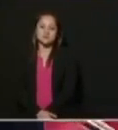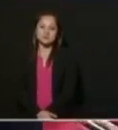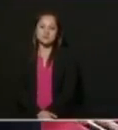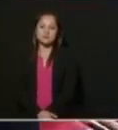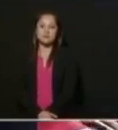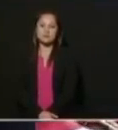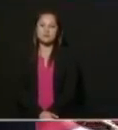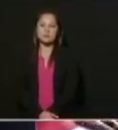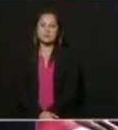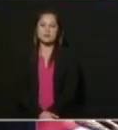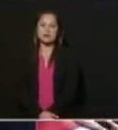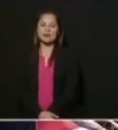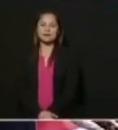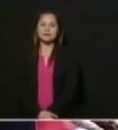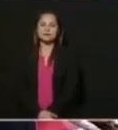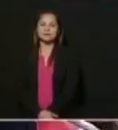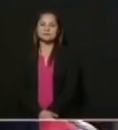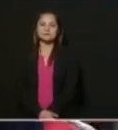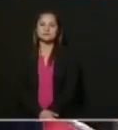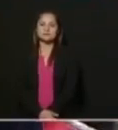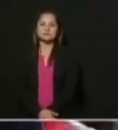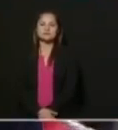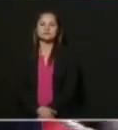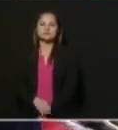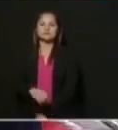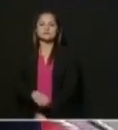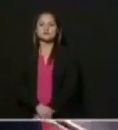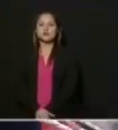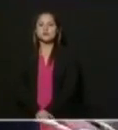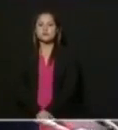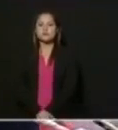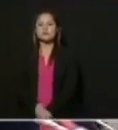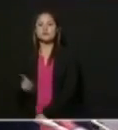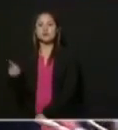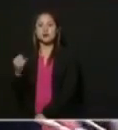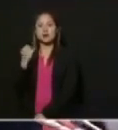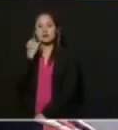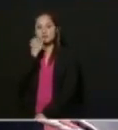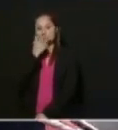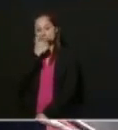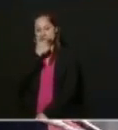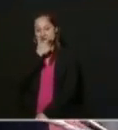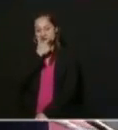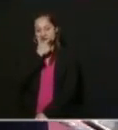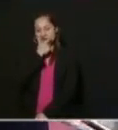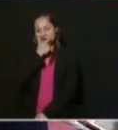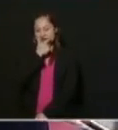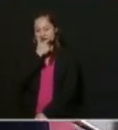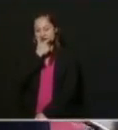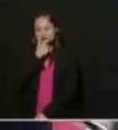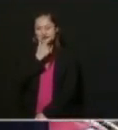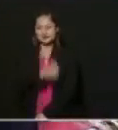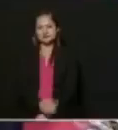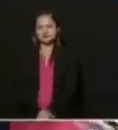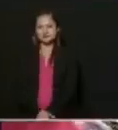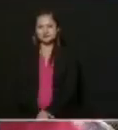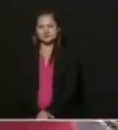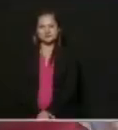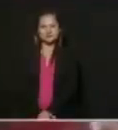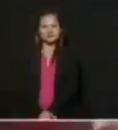God bless all the indigenous people of North and South Central America. God bless you. Thank